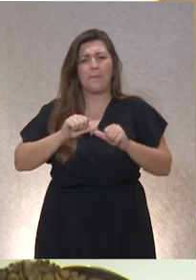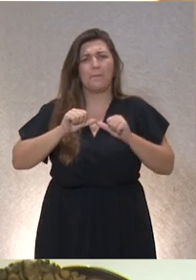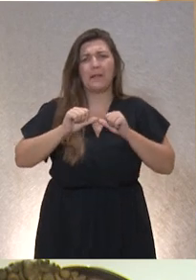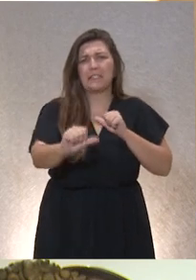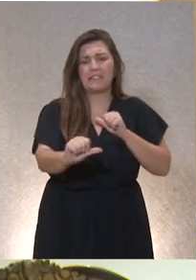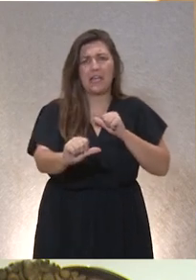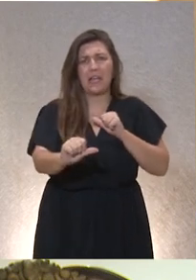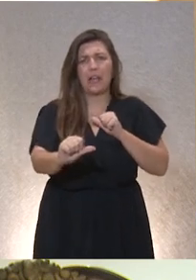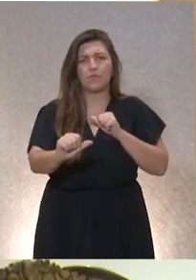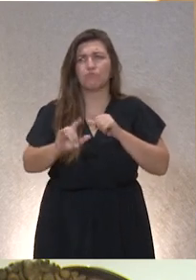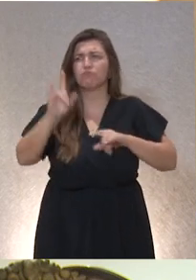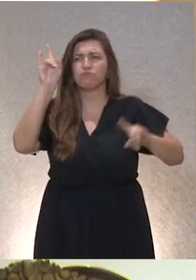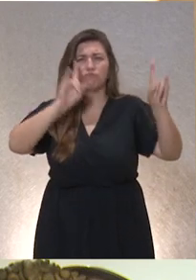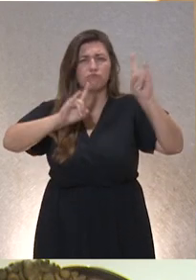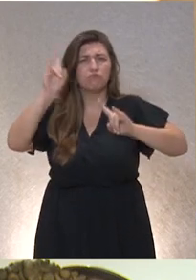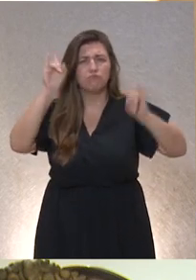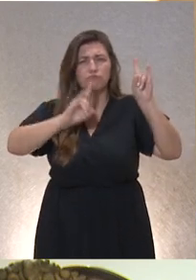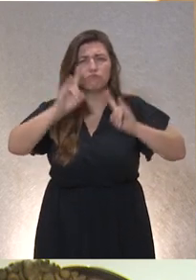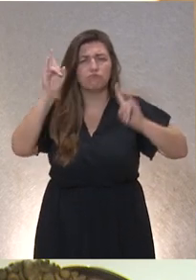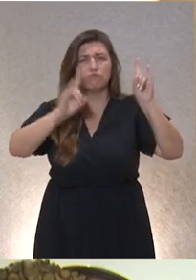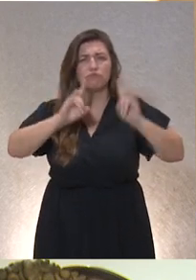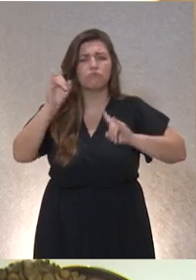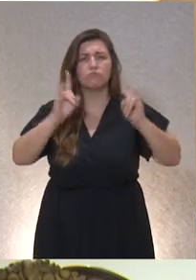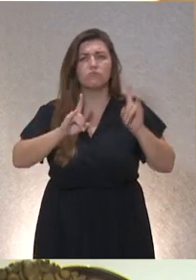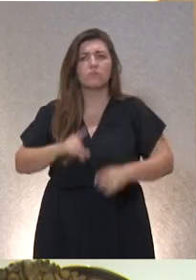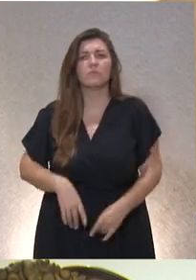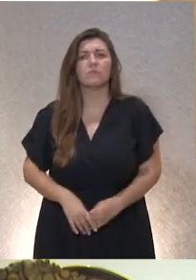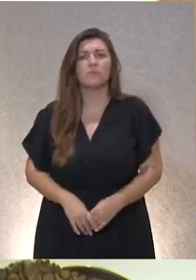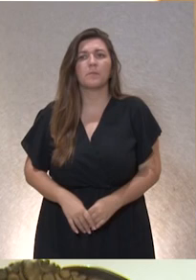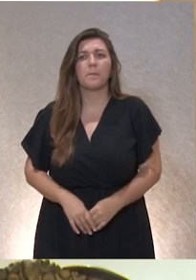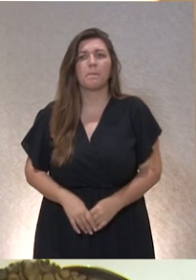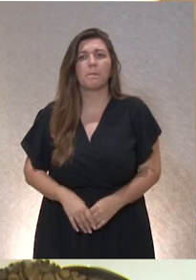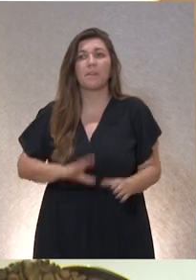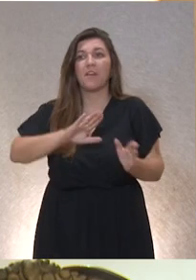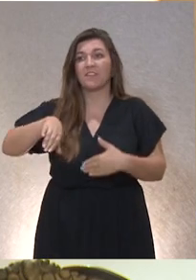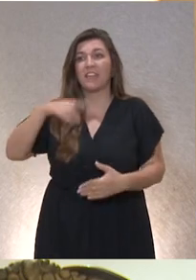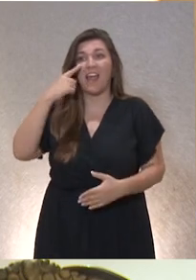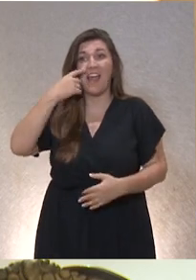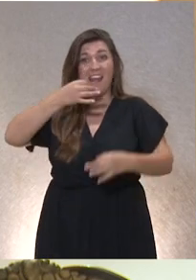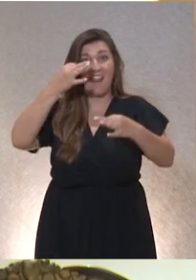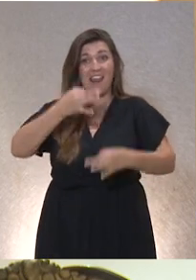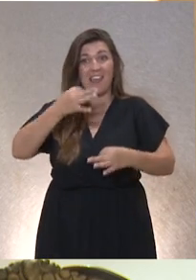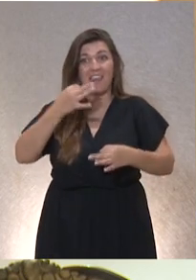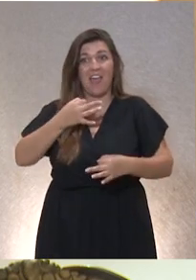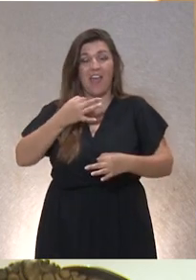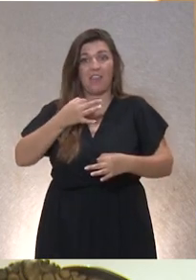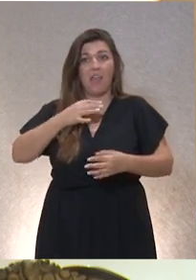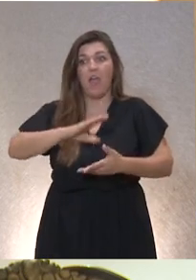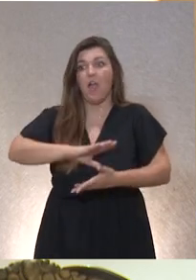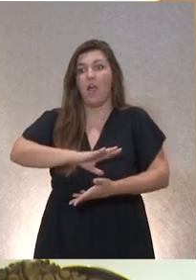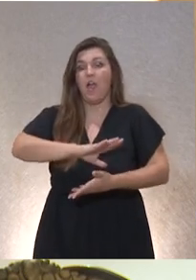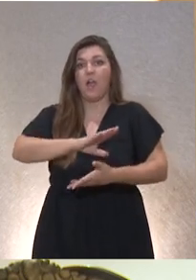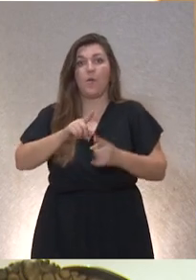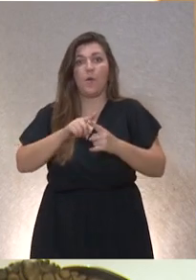y receptores que crea la aldea global Y esta es una realidad no reversible